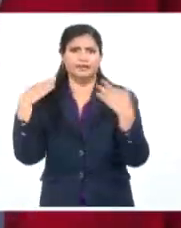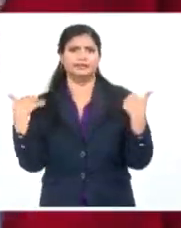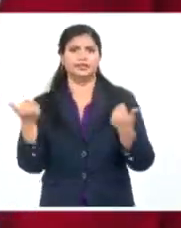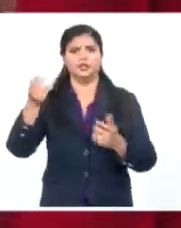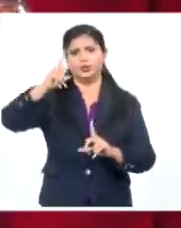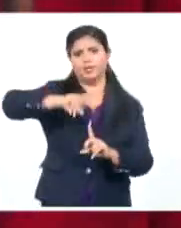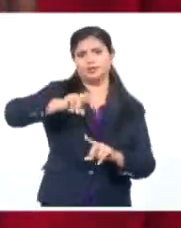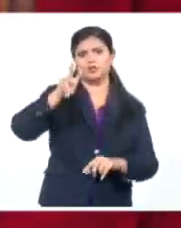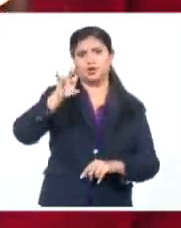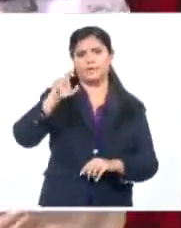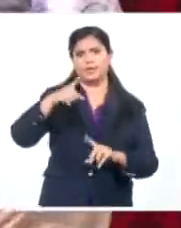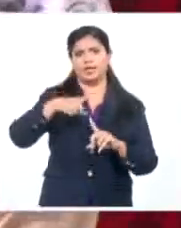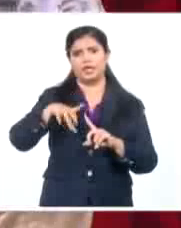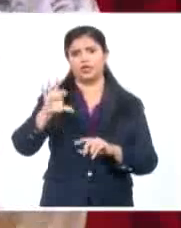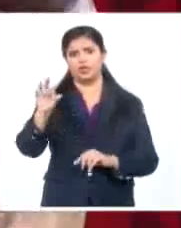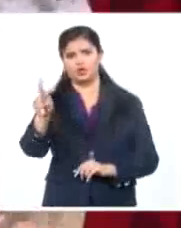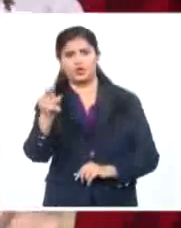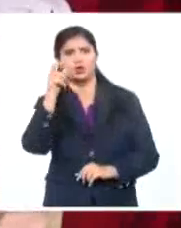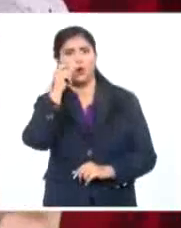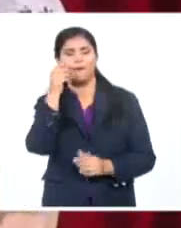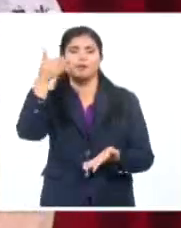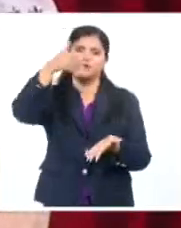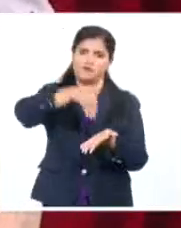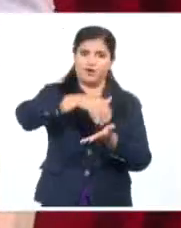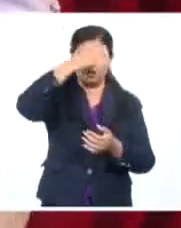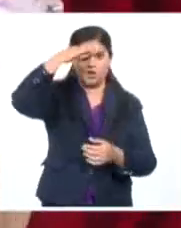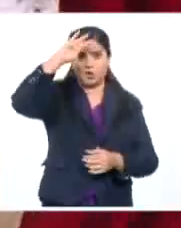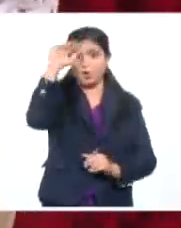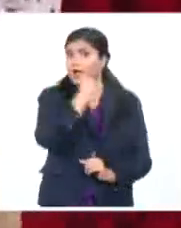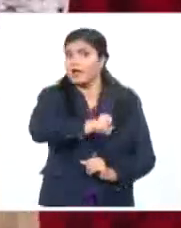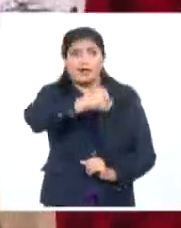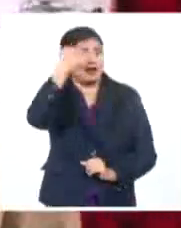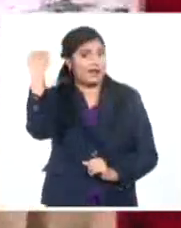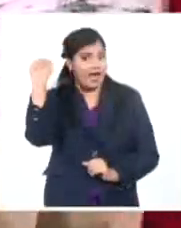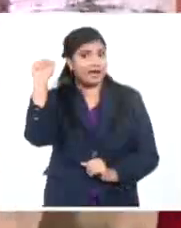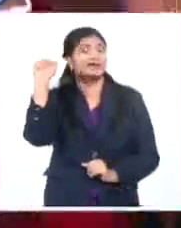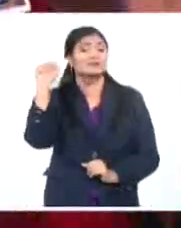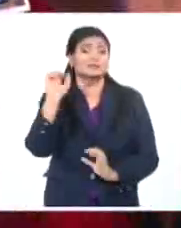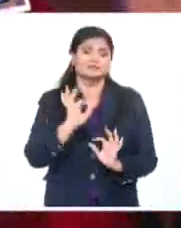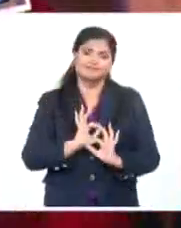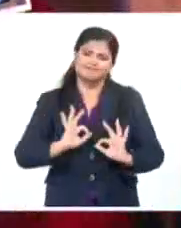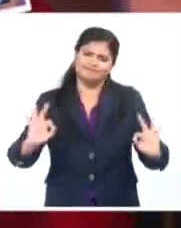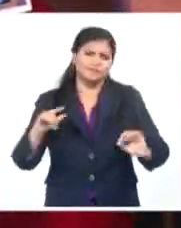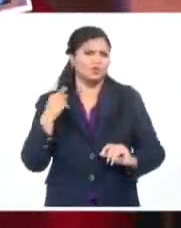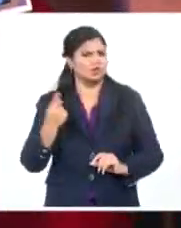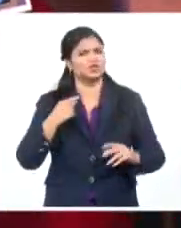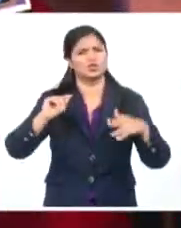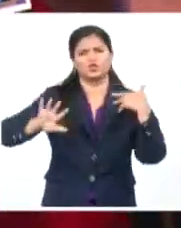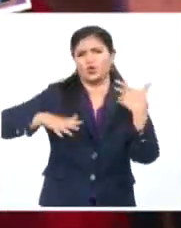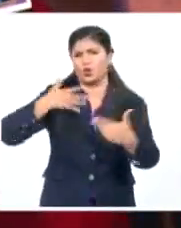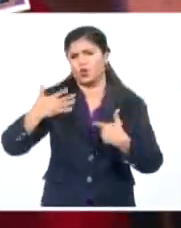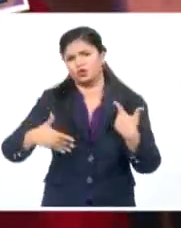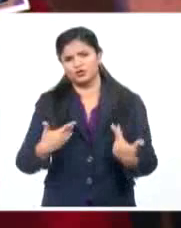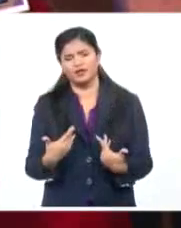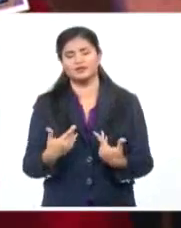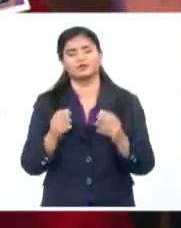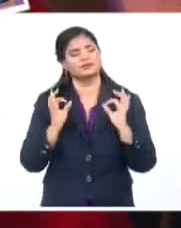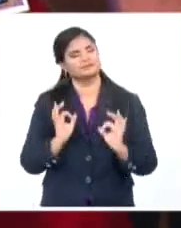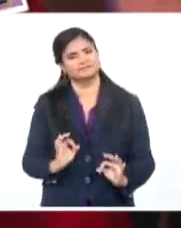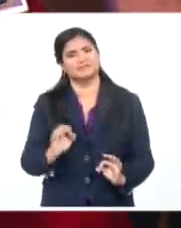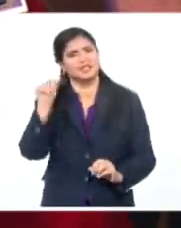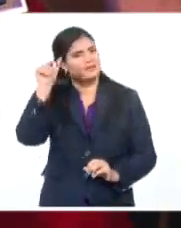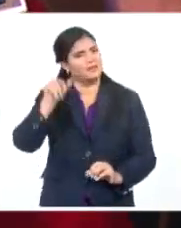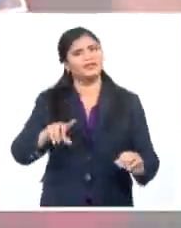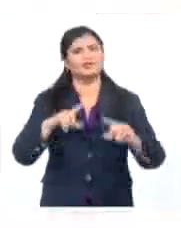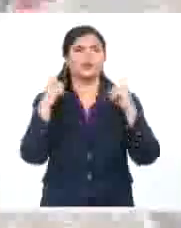Torres que Cuba supere el récord guinness que acaba de implantar Venezuela fue una idea en la que coincidieron los participantes